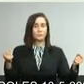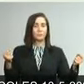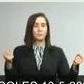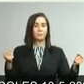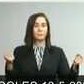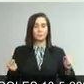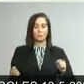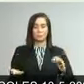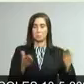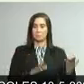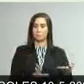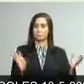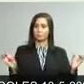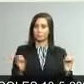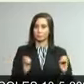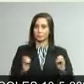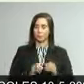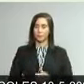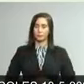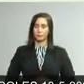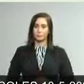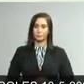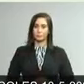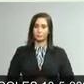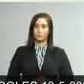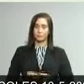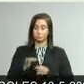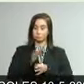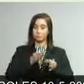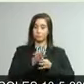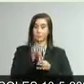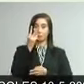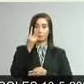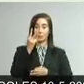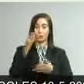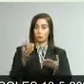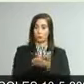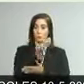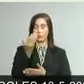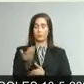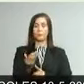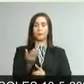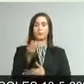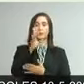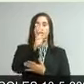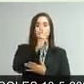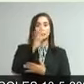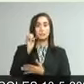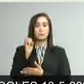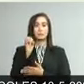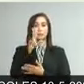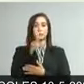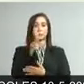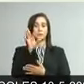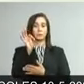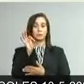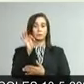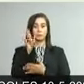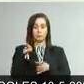cero fallecimientos. Duarte, dos casos nuevos, 739